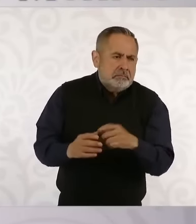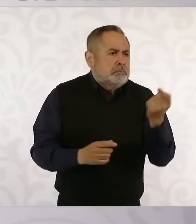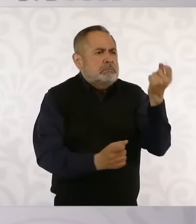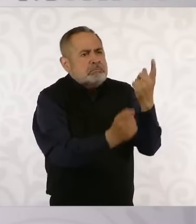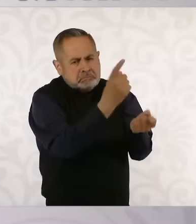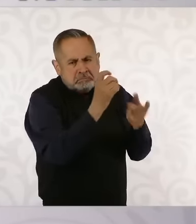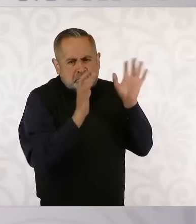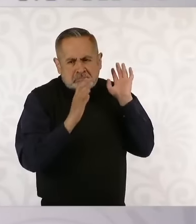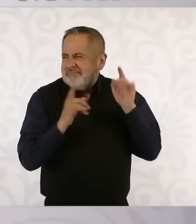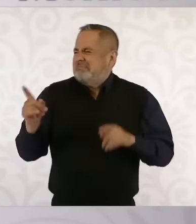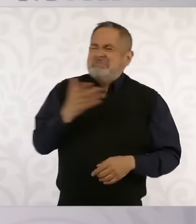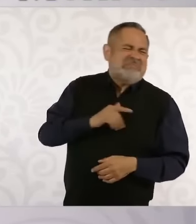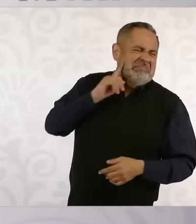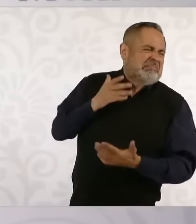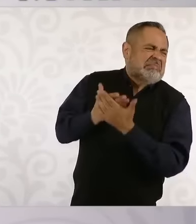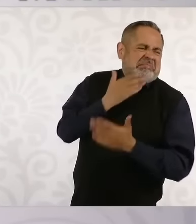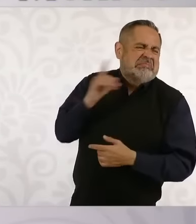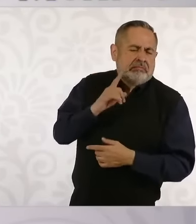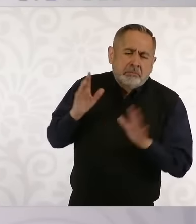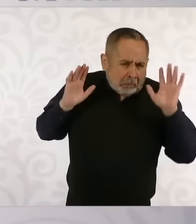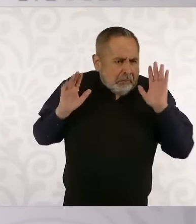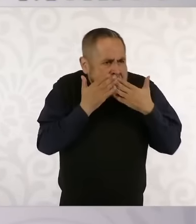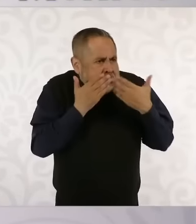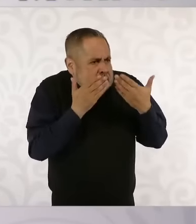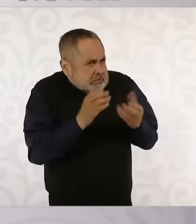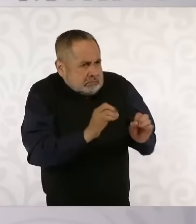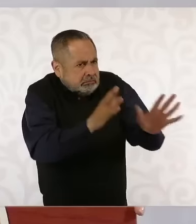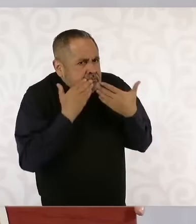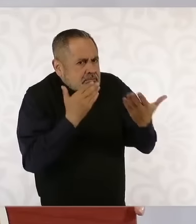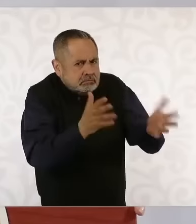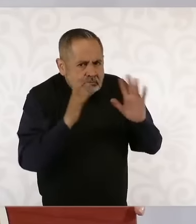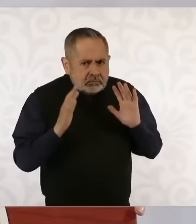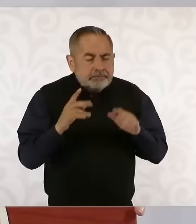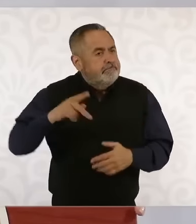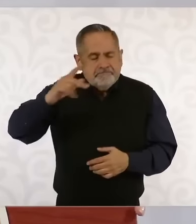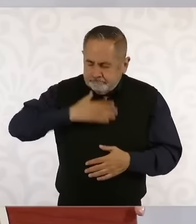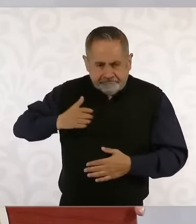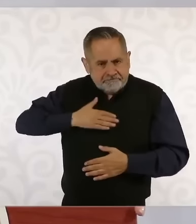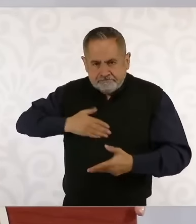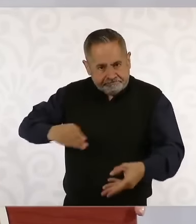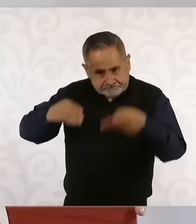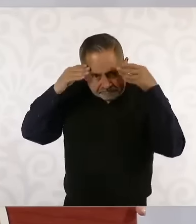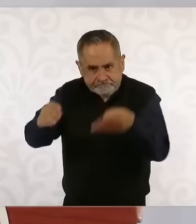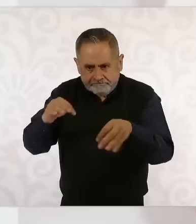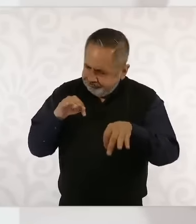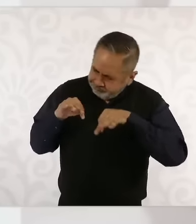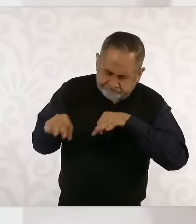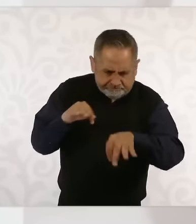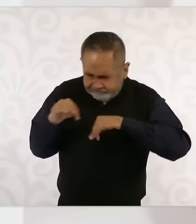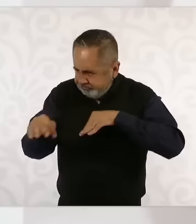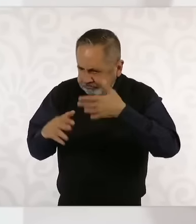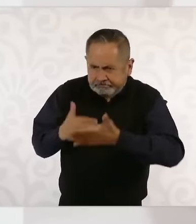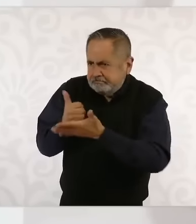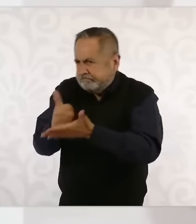caigo bien, bueno, pues, tampoco pasa nada, ¿verdad? Pero nosotros estamos dedicados a trabajar y con